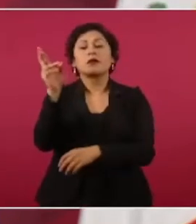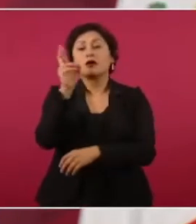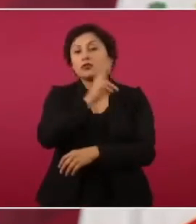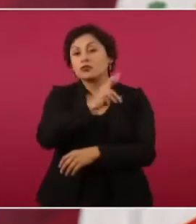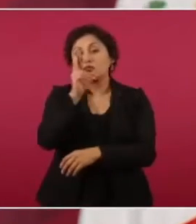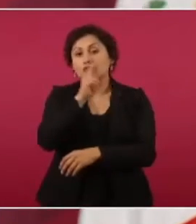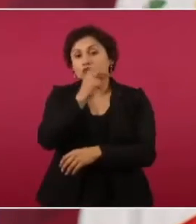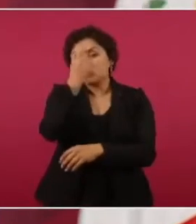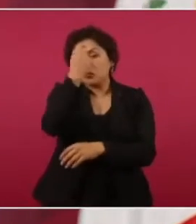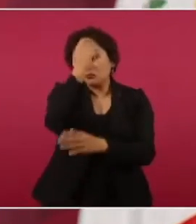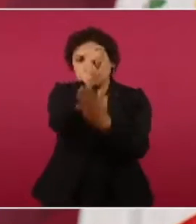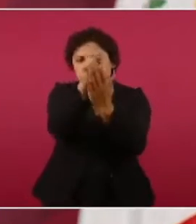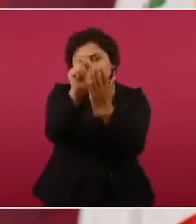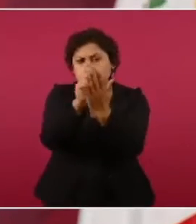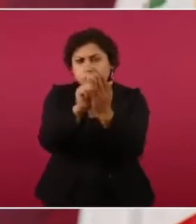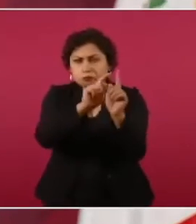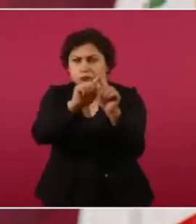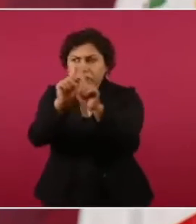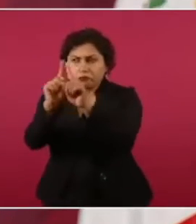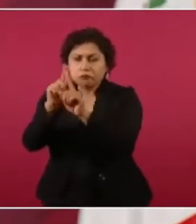de los escritores rusos.